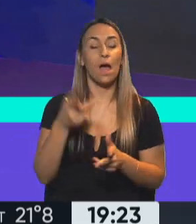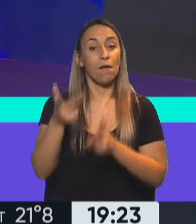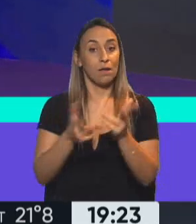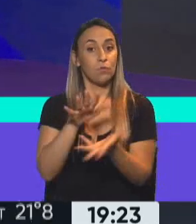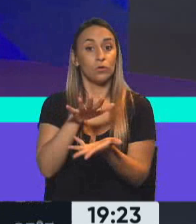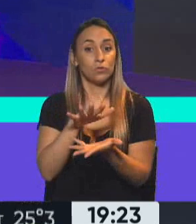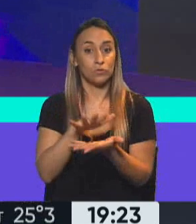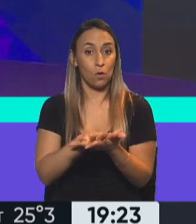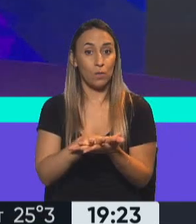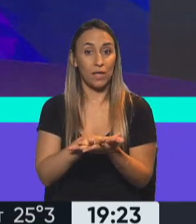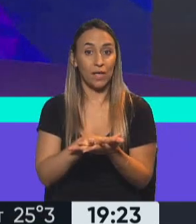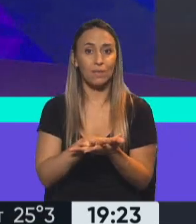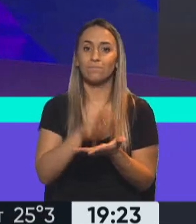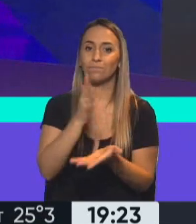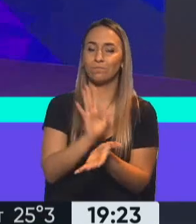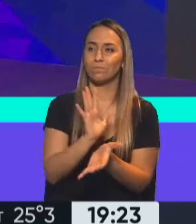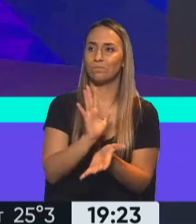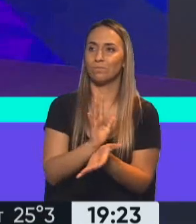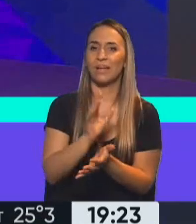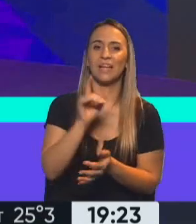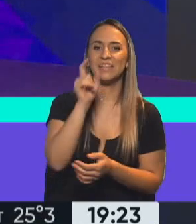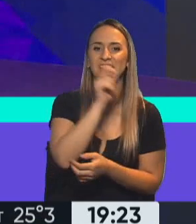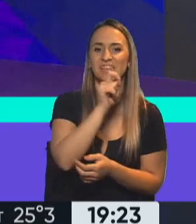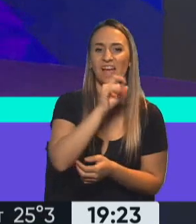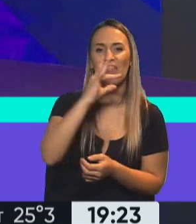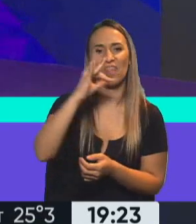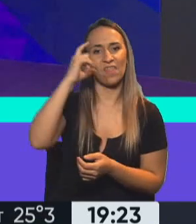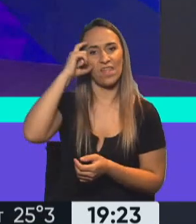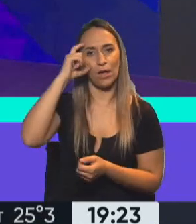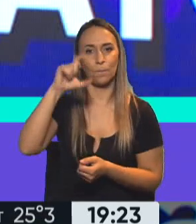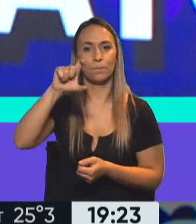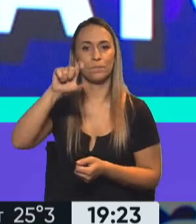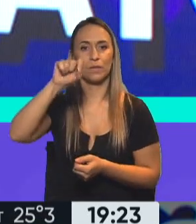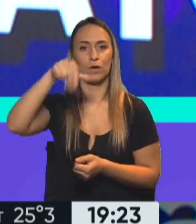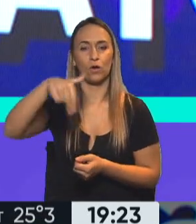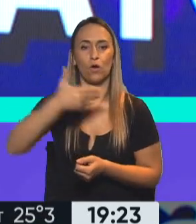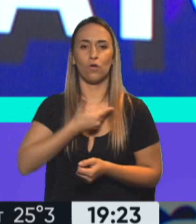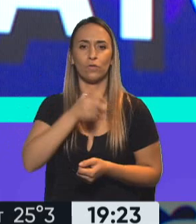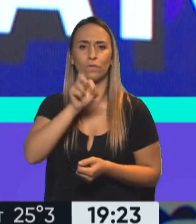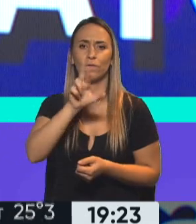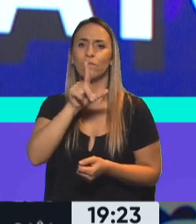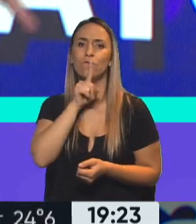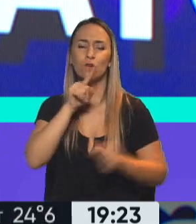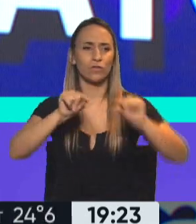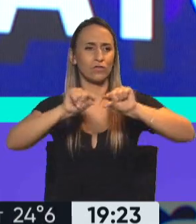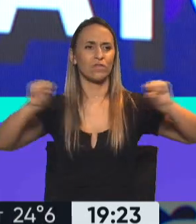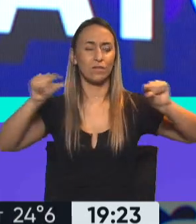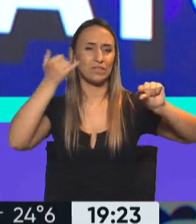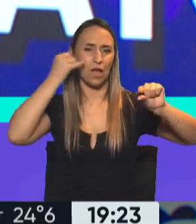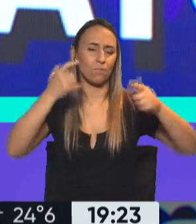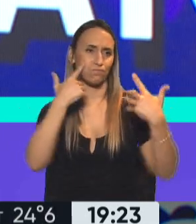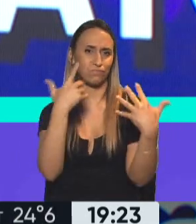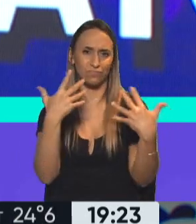conoce comúnmente como chicas de confort, que es un nombre que genera polémica, pero como se popularizó, quedó de esta forma,